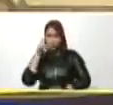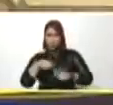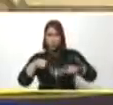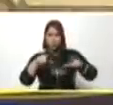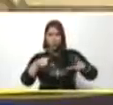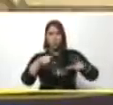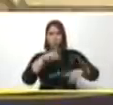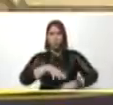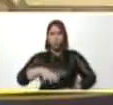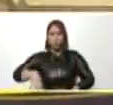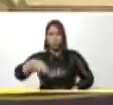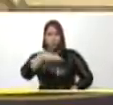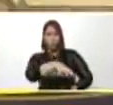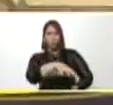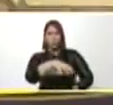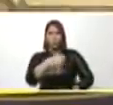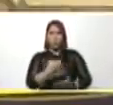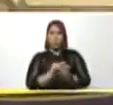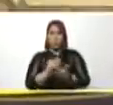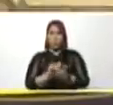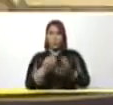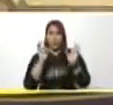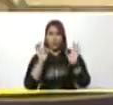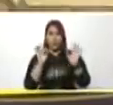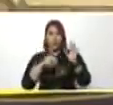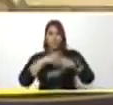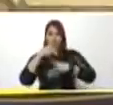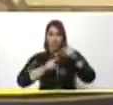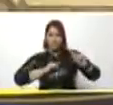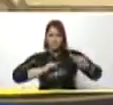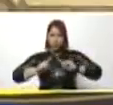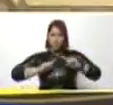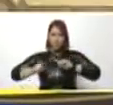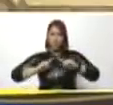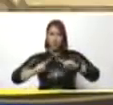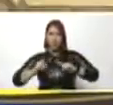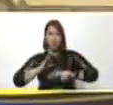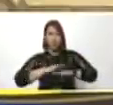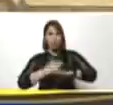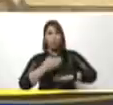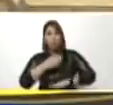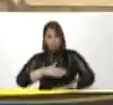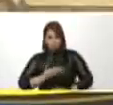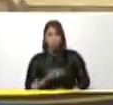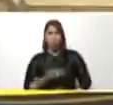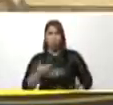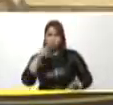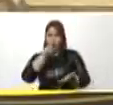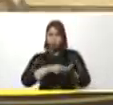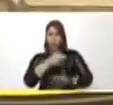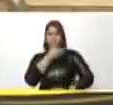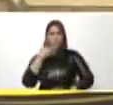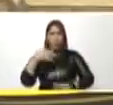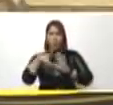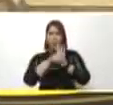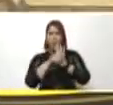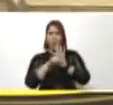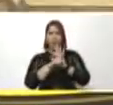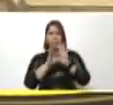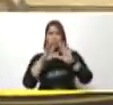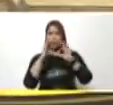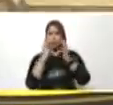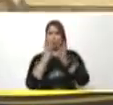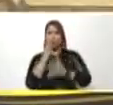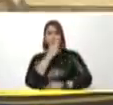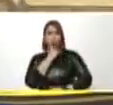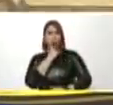estado por estado, el plan de acción, porque tú puedes aprobar la mejor ley del mundo, Luis Parra, pero si no